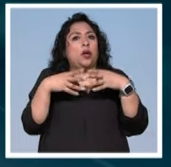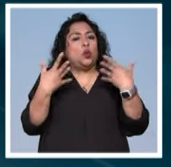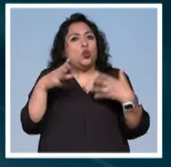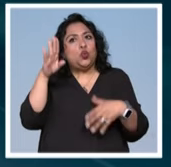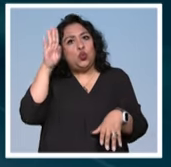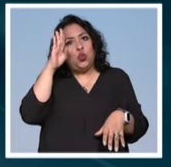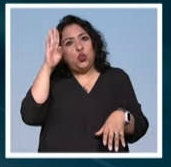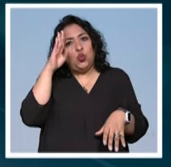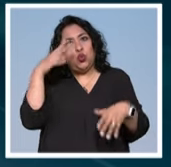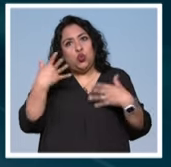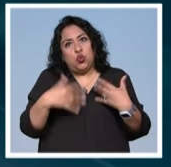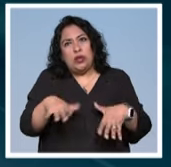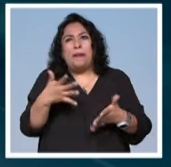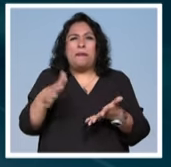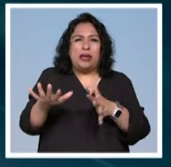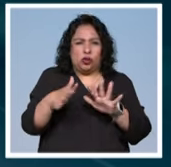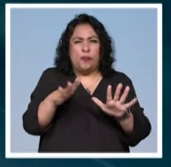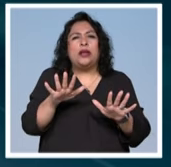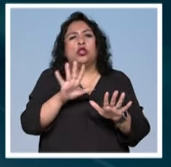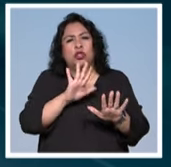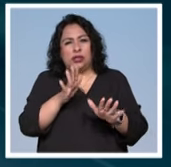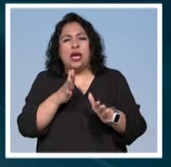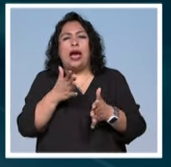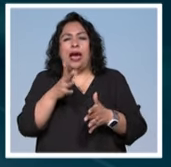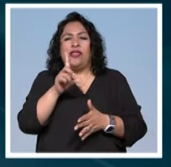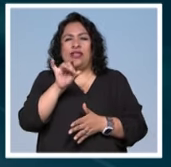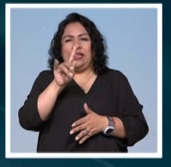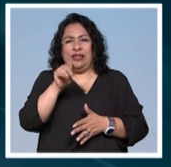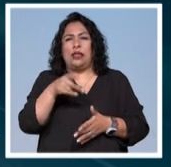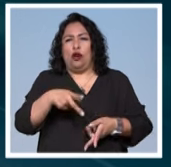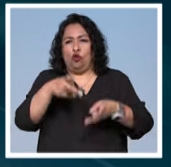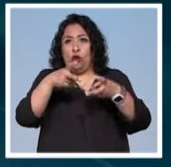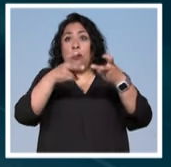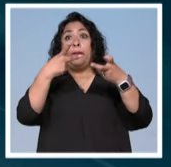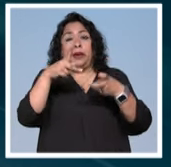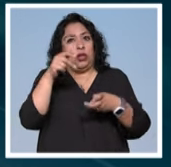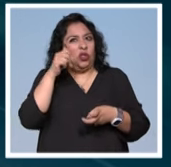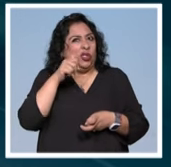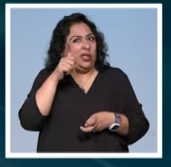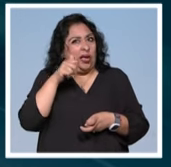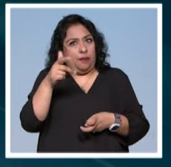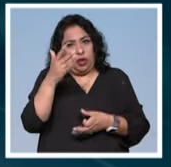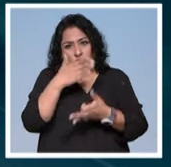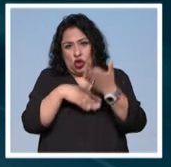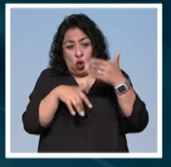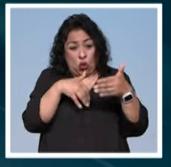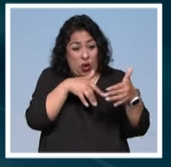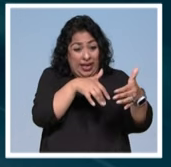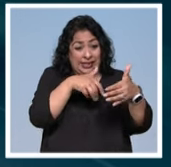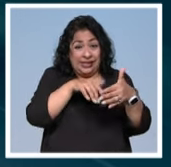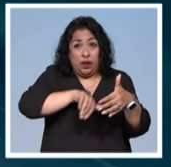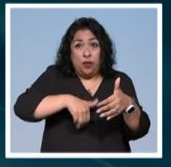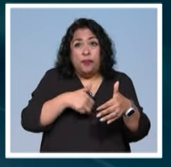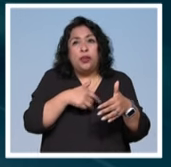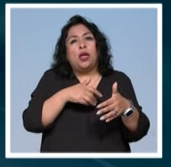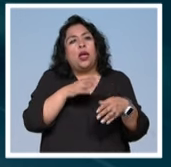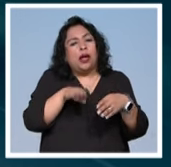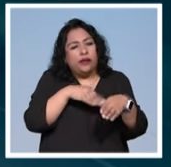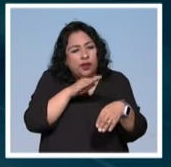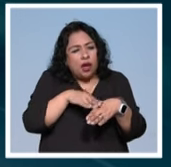enorme ya más o menos está digital ad Pero siempre es un reto todos los acervos estarlo